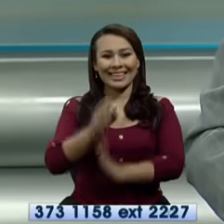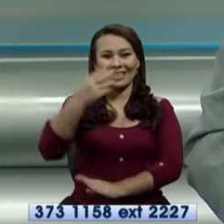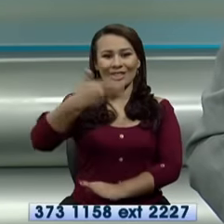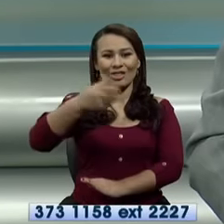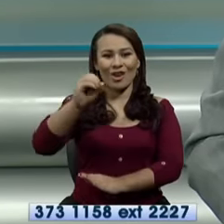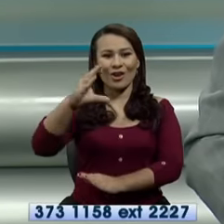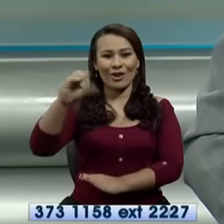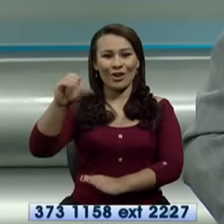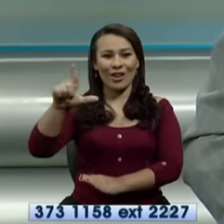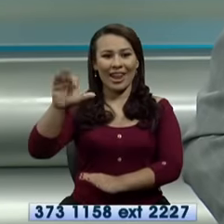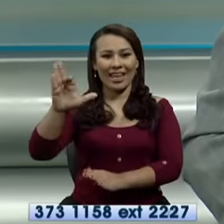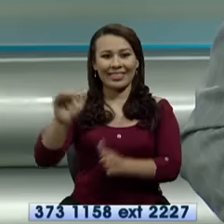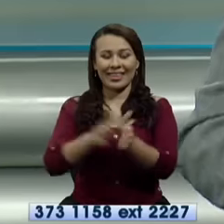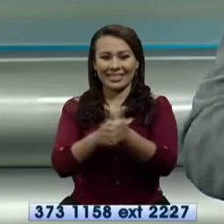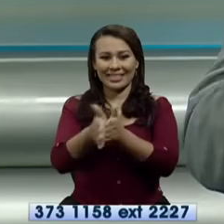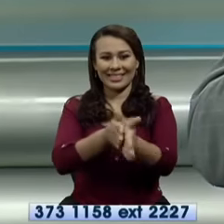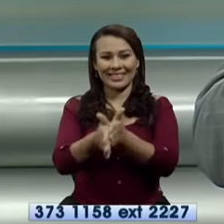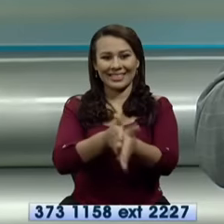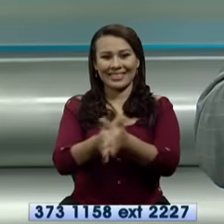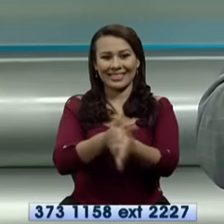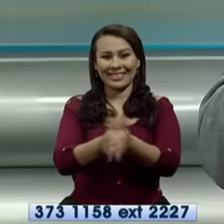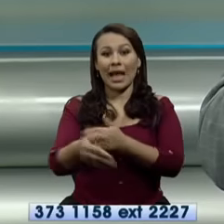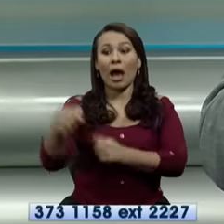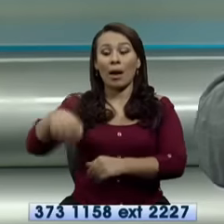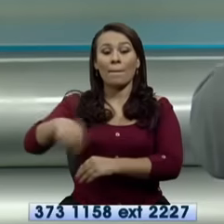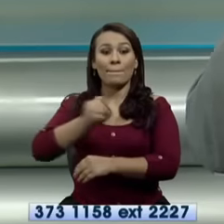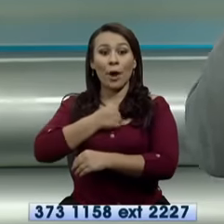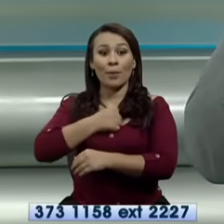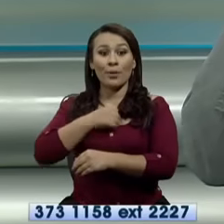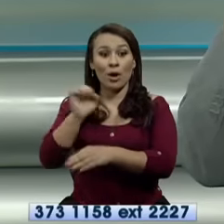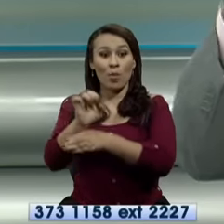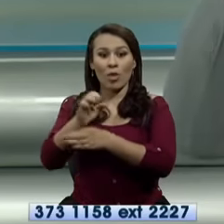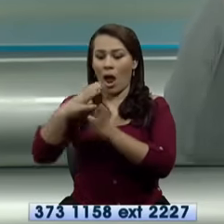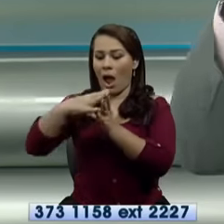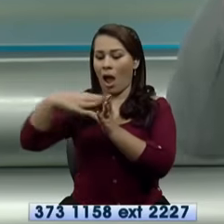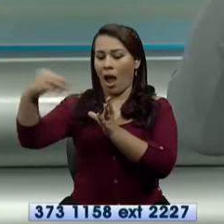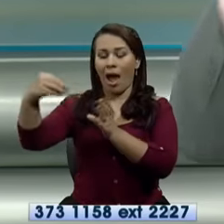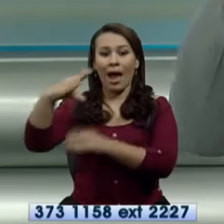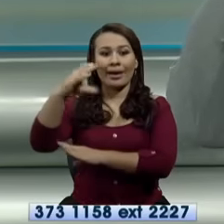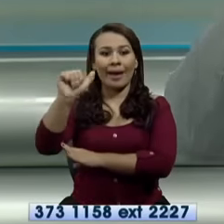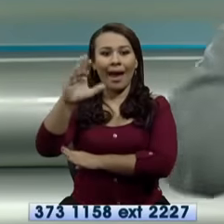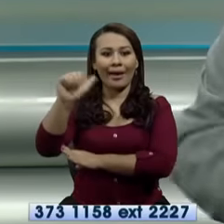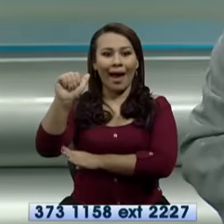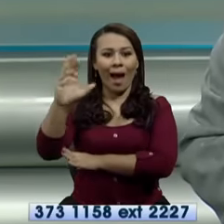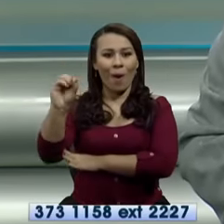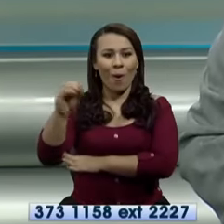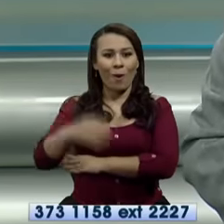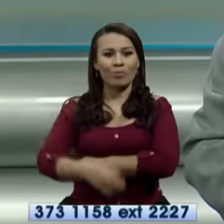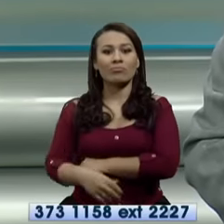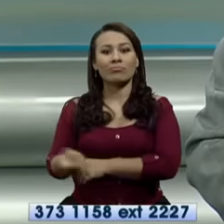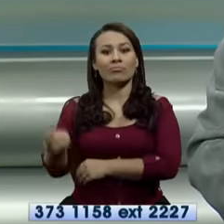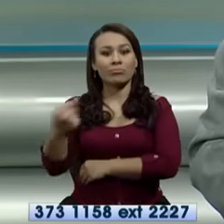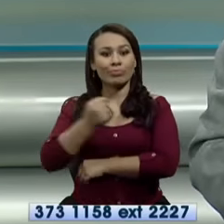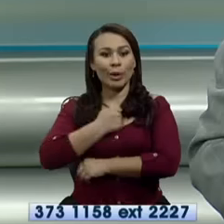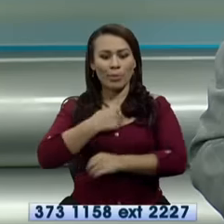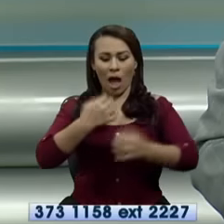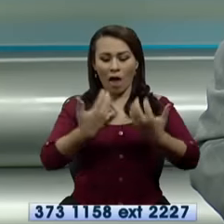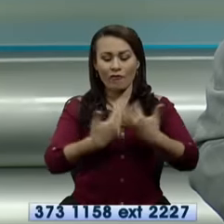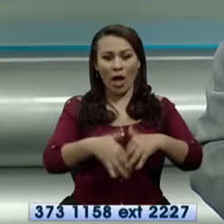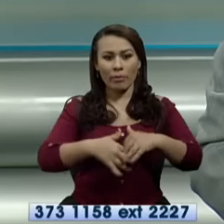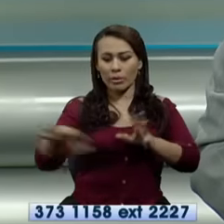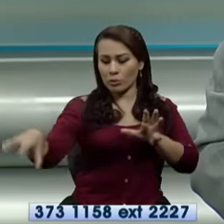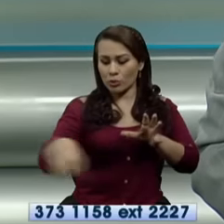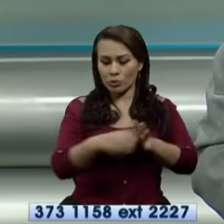agricultores decidió aprovechar el cacao ecuatoriano que es considerado el mejor del mundo y fabricar su producto en